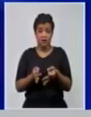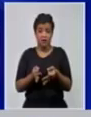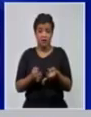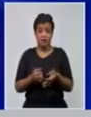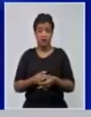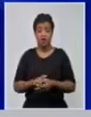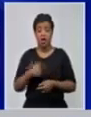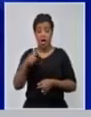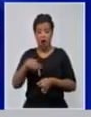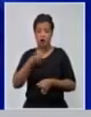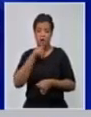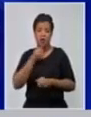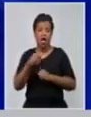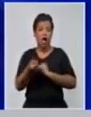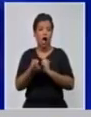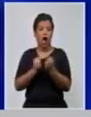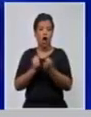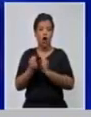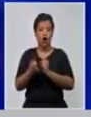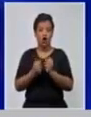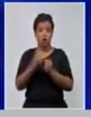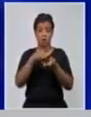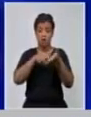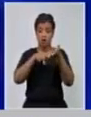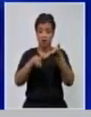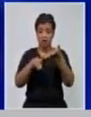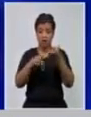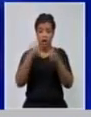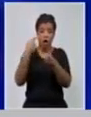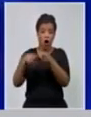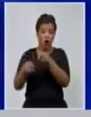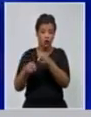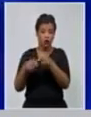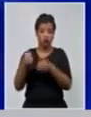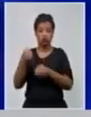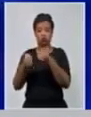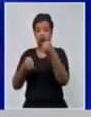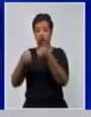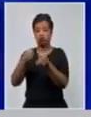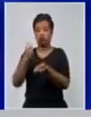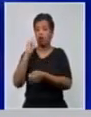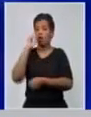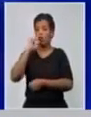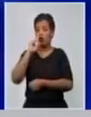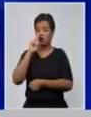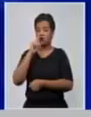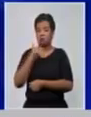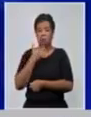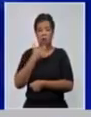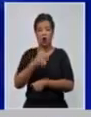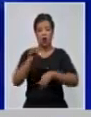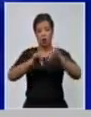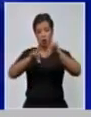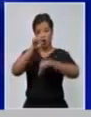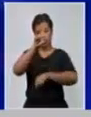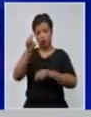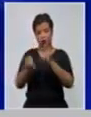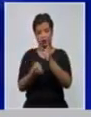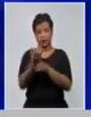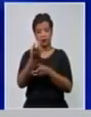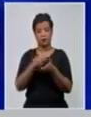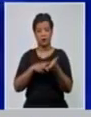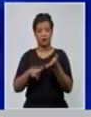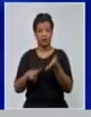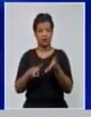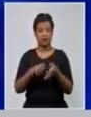muestras continuamente de una provincia para otra. Y pues eso también ayuda en este sentido.